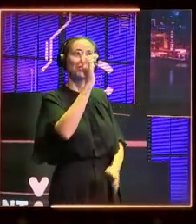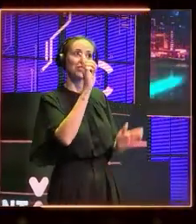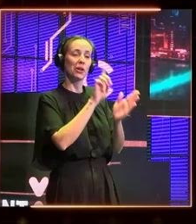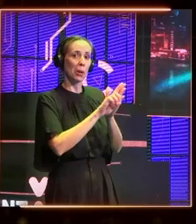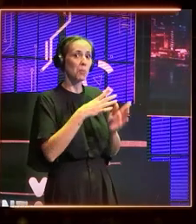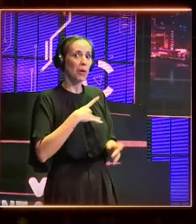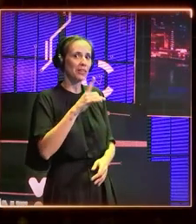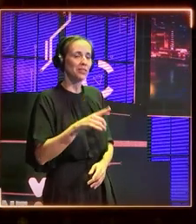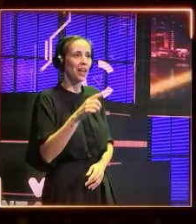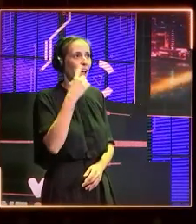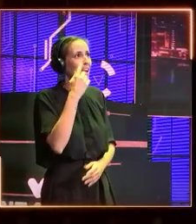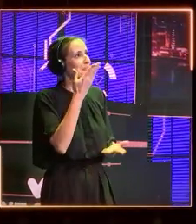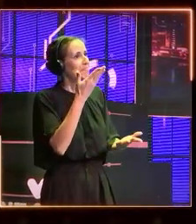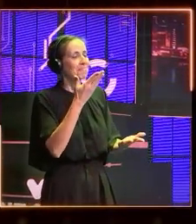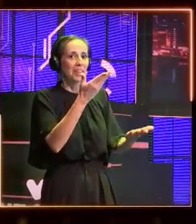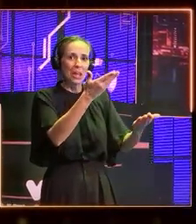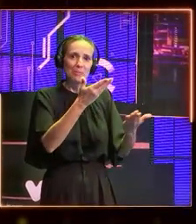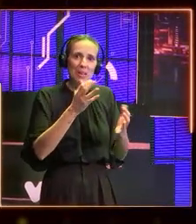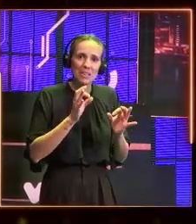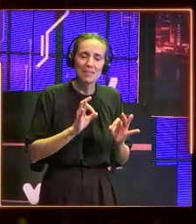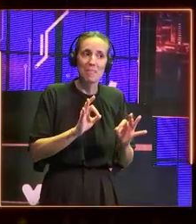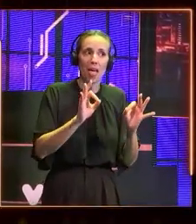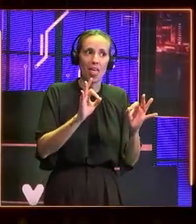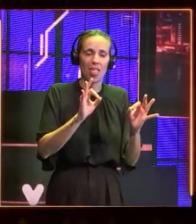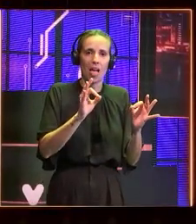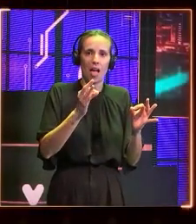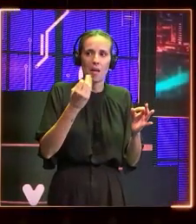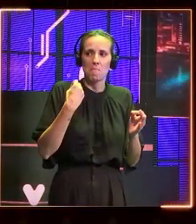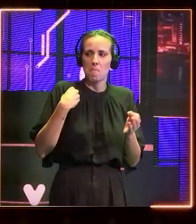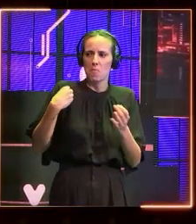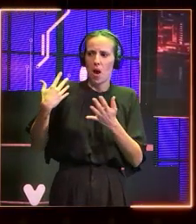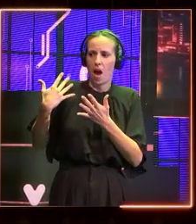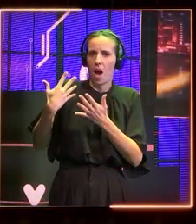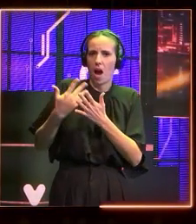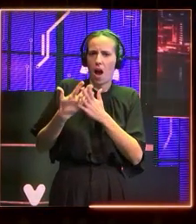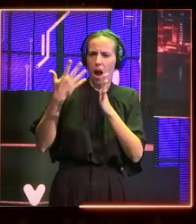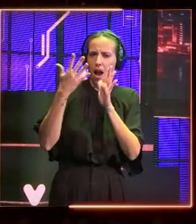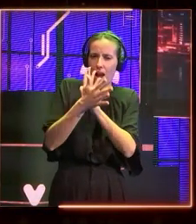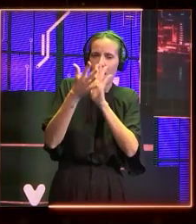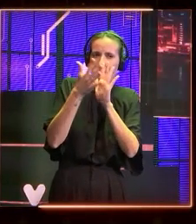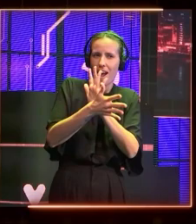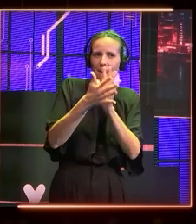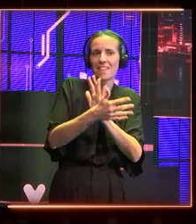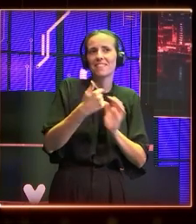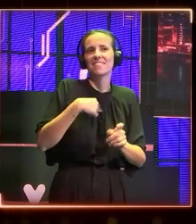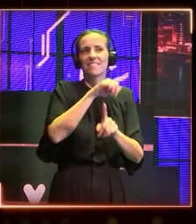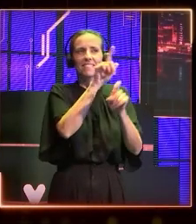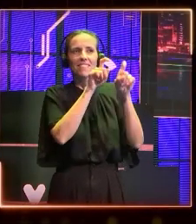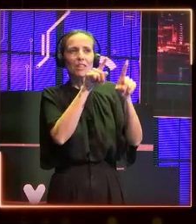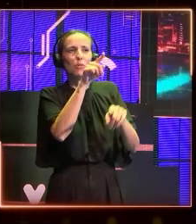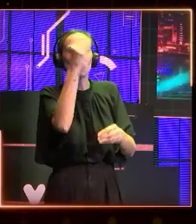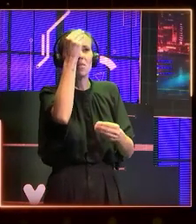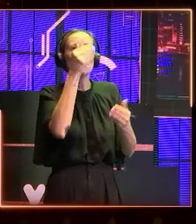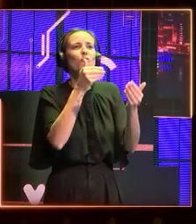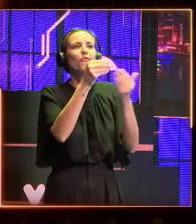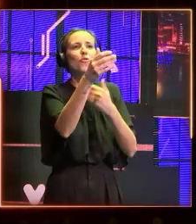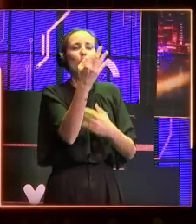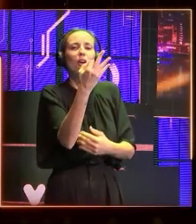está invitada especial con todo esto quería preguntarte tú qué piensas sobre el futuro cómo lo